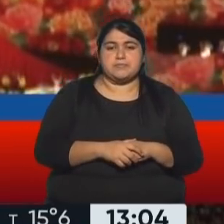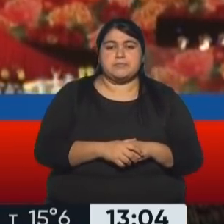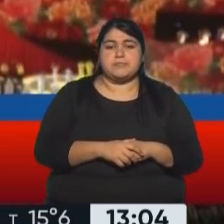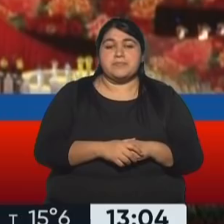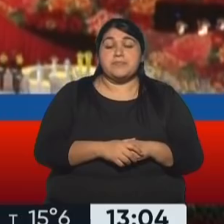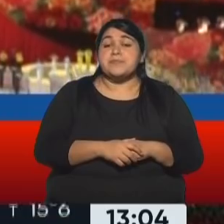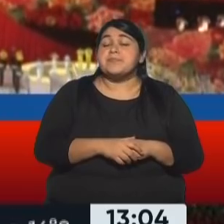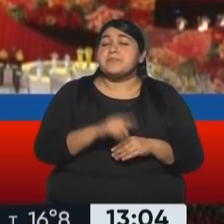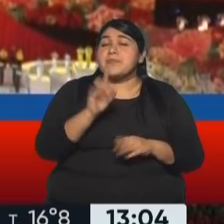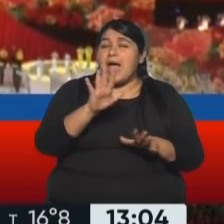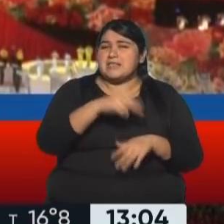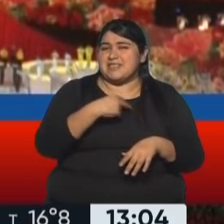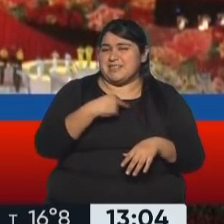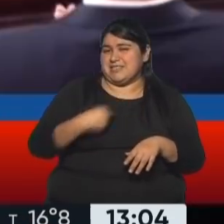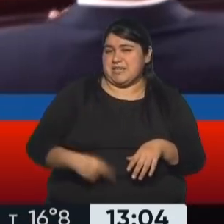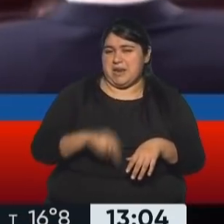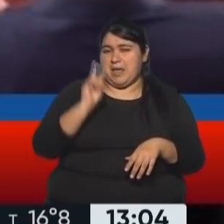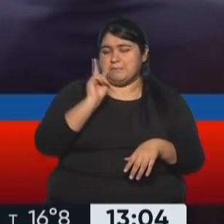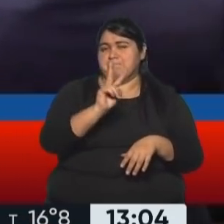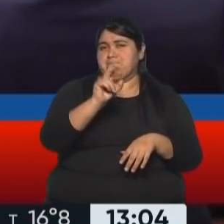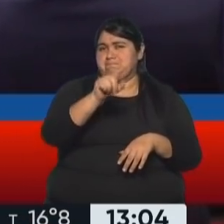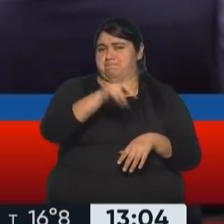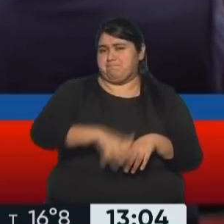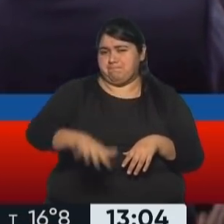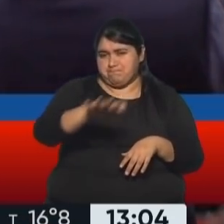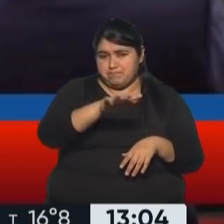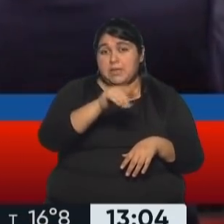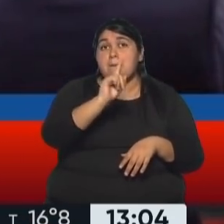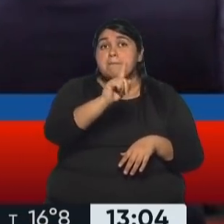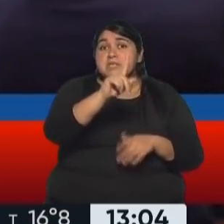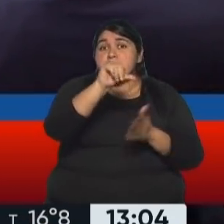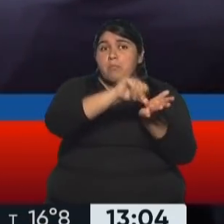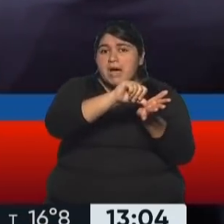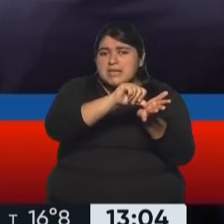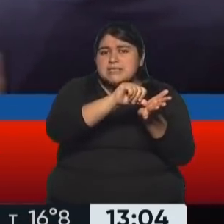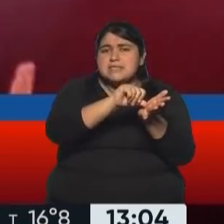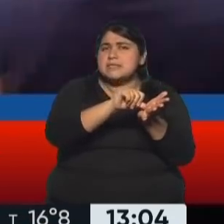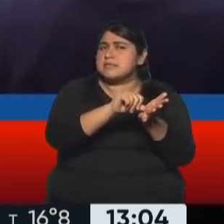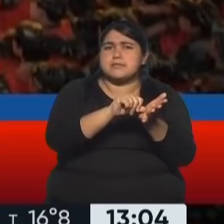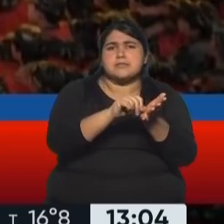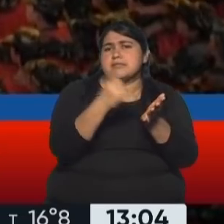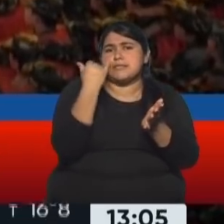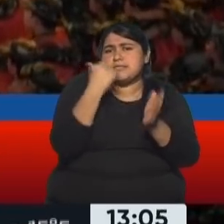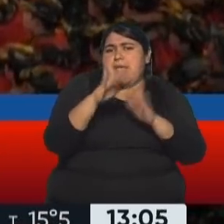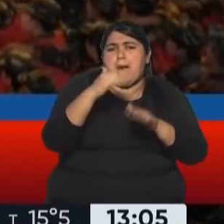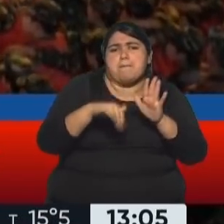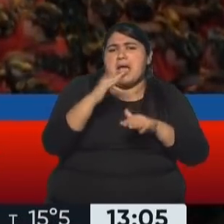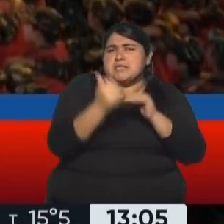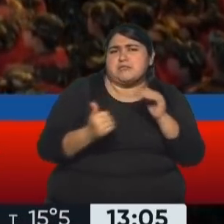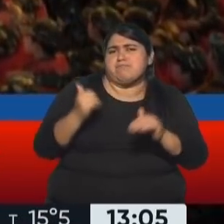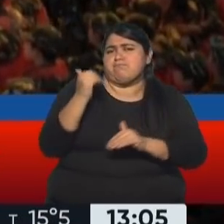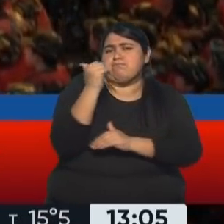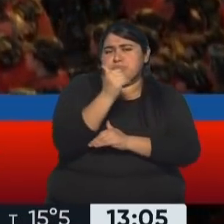Así es como se ve a China desde Occidente, pero también la propia China se ve a sí misma como potencia global, bajo la conducción del